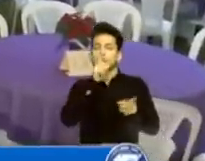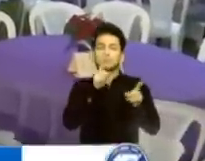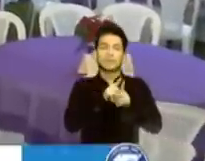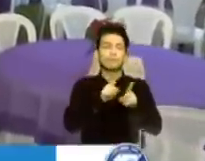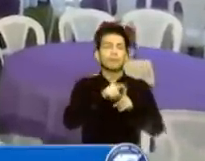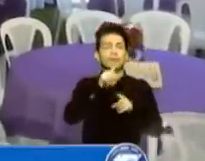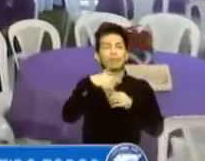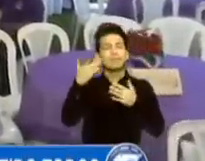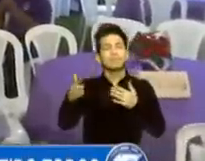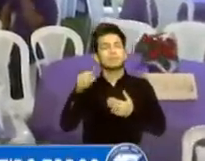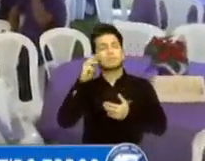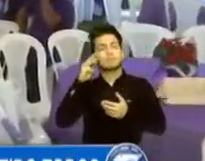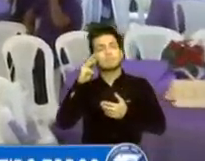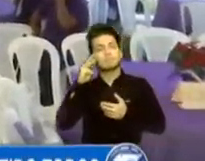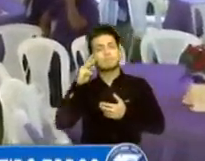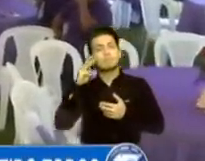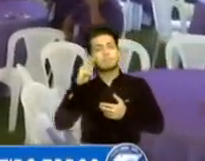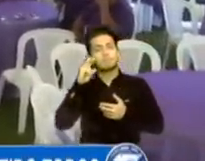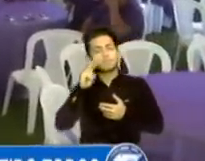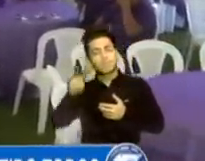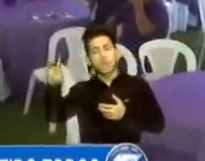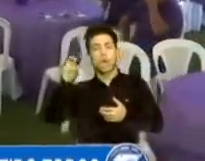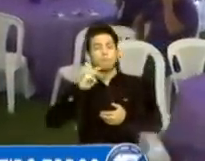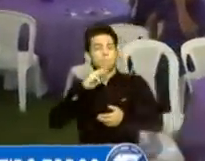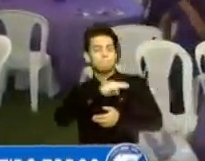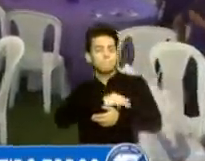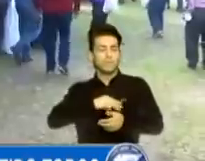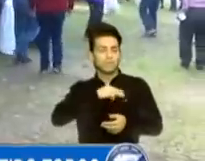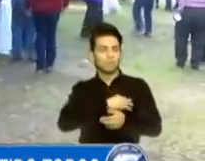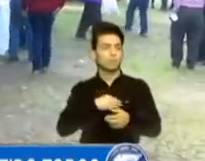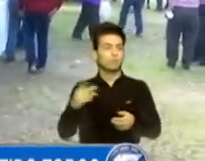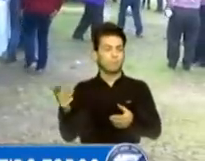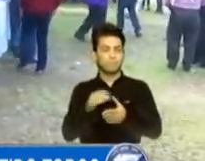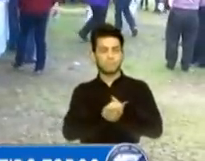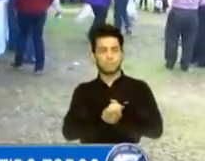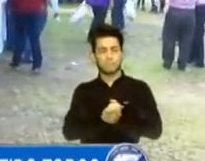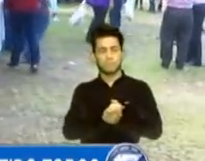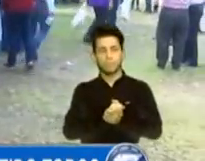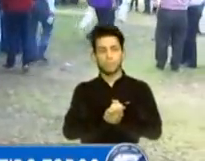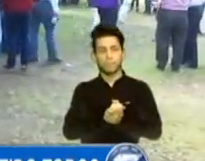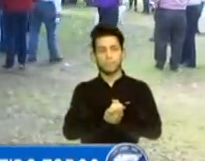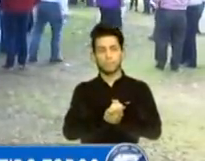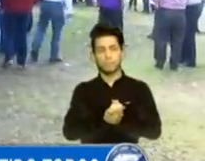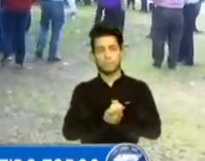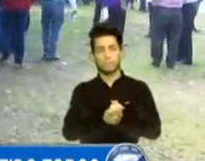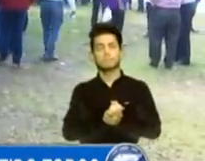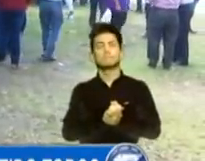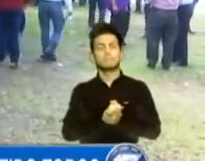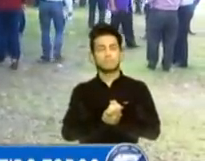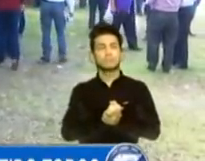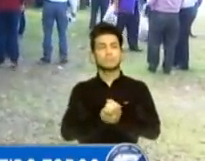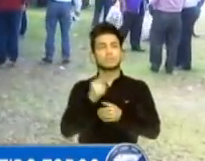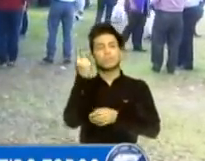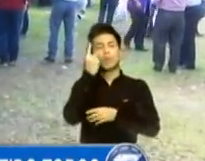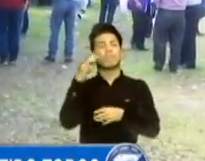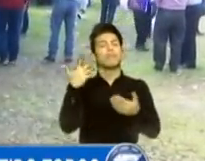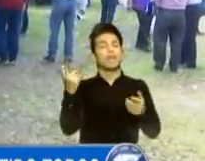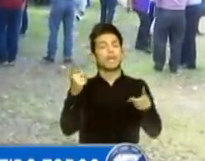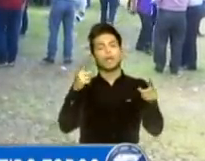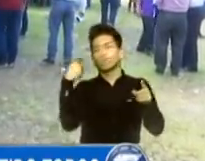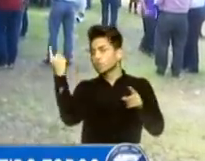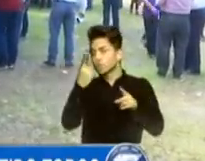visión. ¿Qué importancia es que cada representante a nivel república esté capacitado? Claro, creo que es lo más importante y creo que los demás partidos deberían de estar en lo